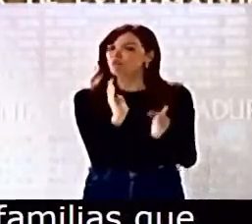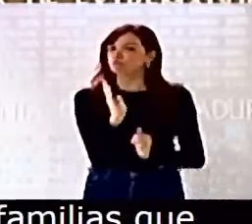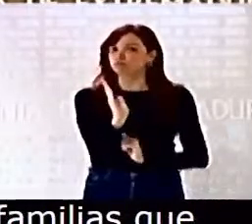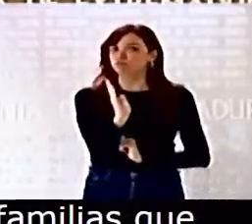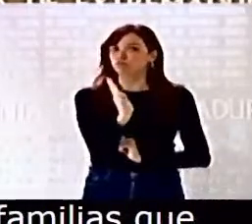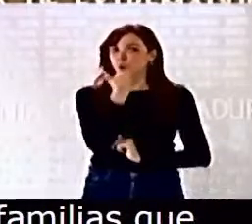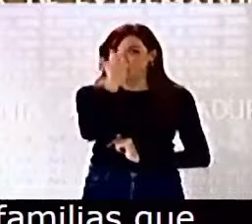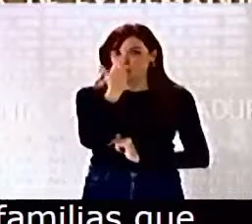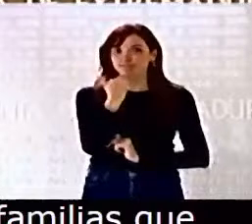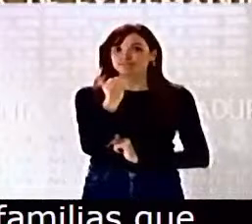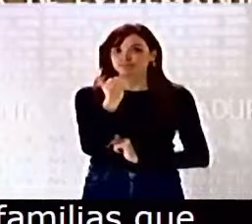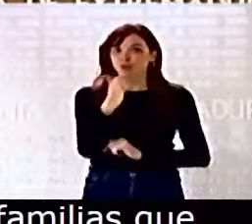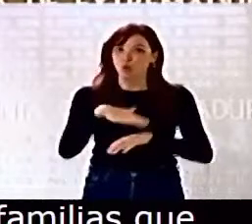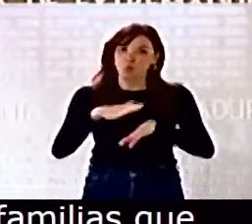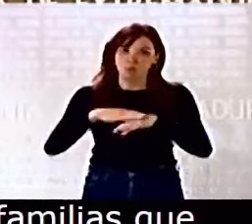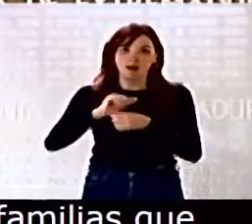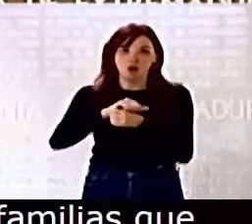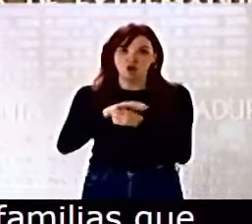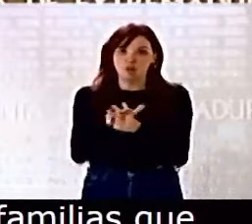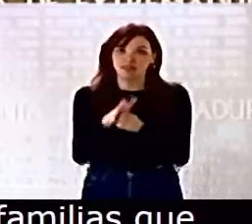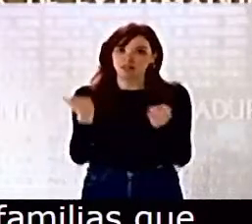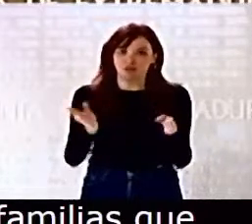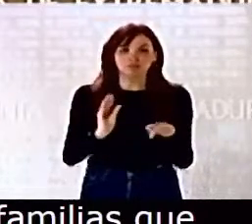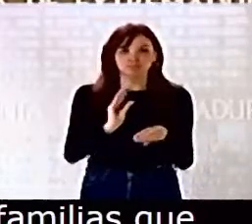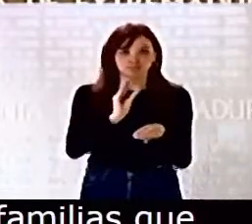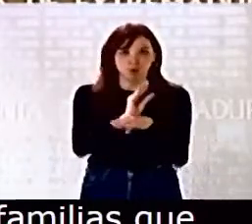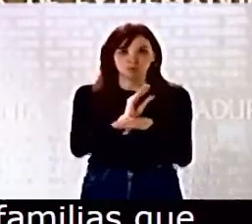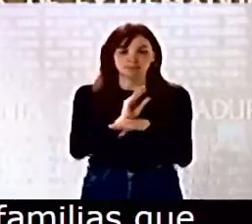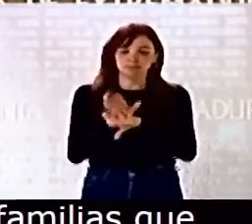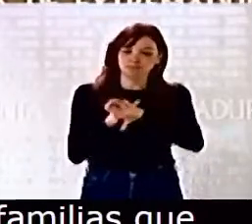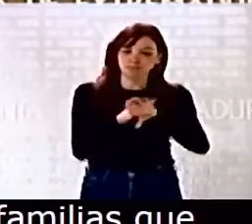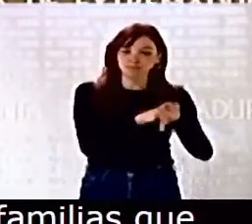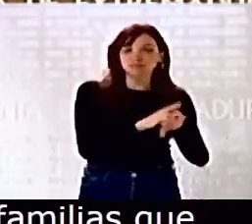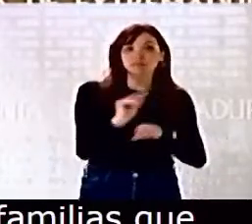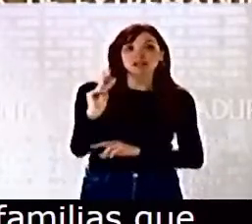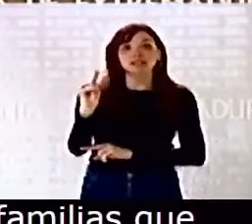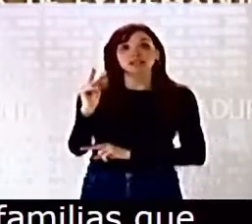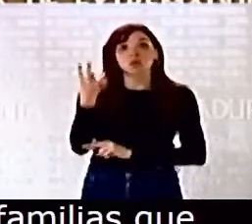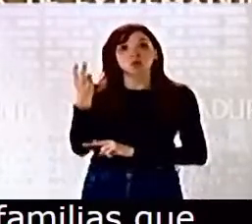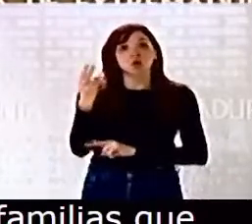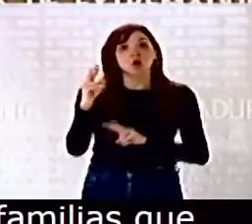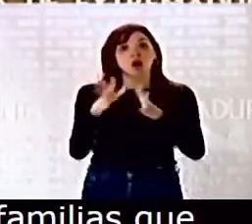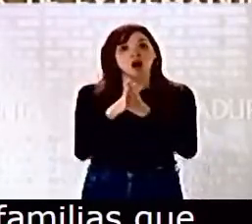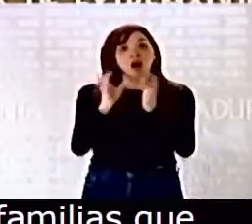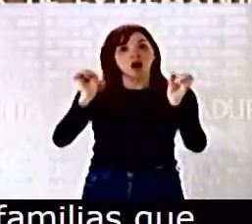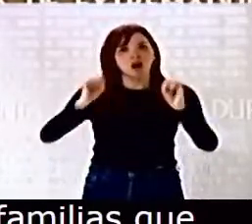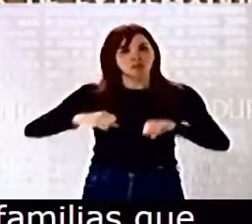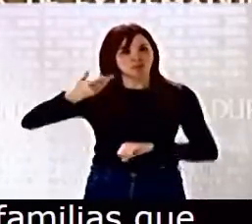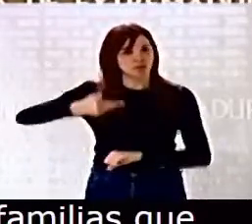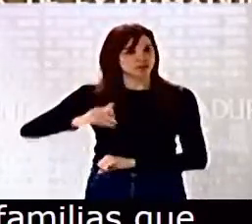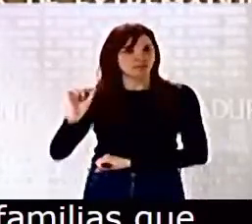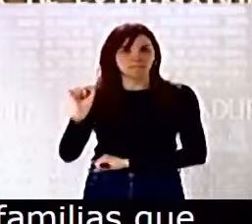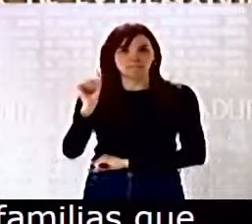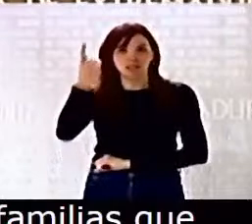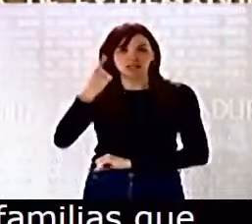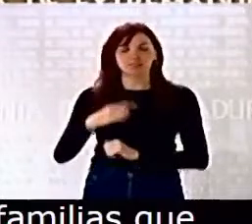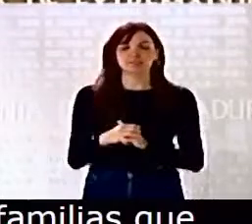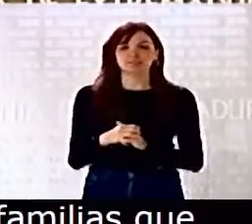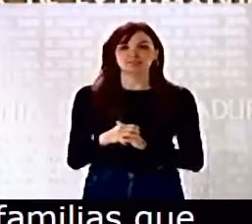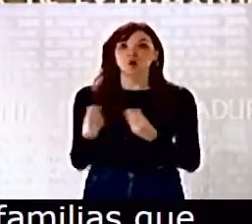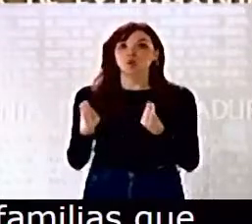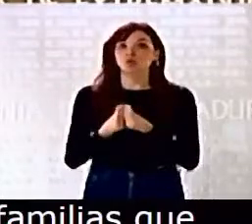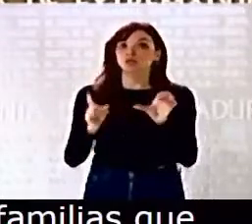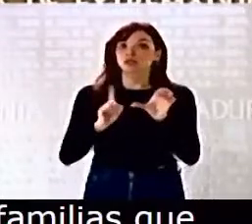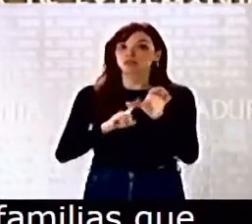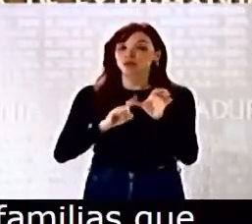afectadas por la pandemia. En segundo lugar, y el más importante, la Junta de Extremadura está preparada